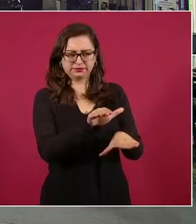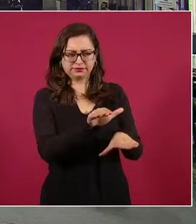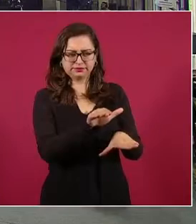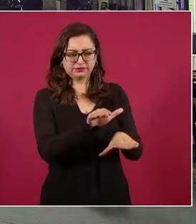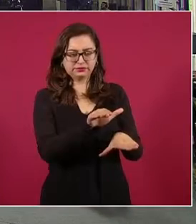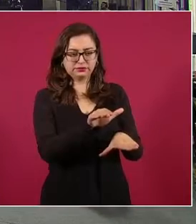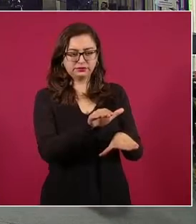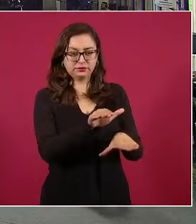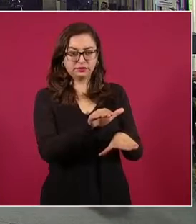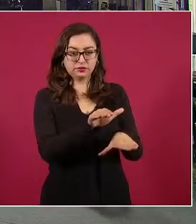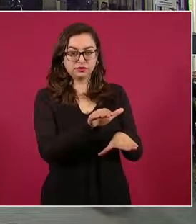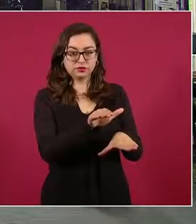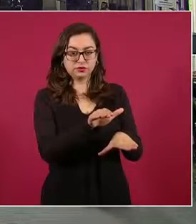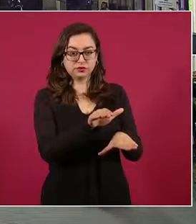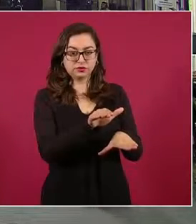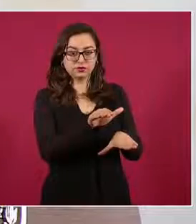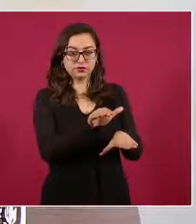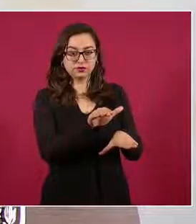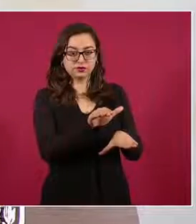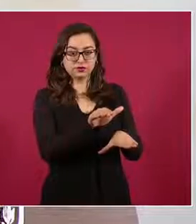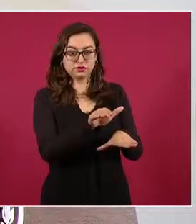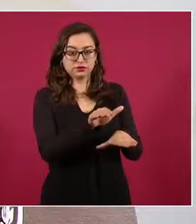Llaman a un